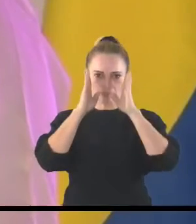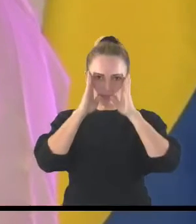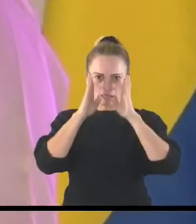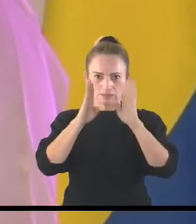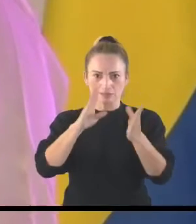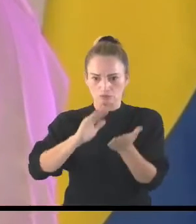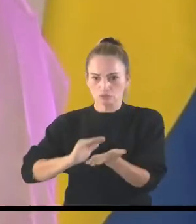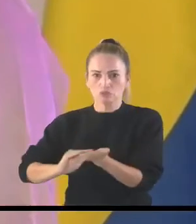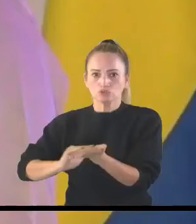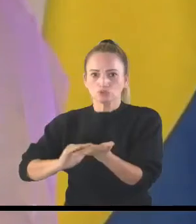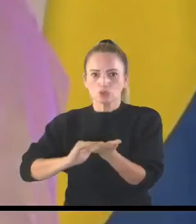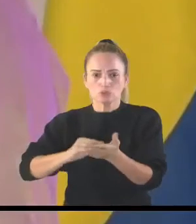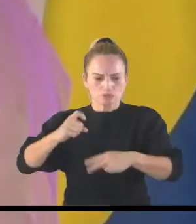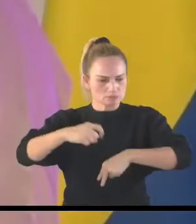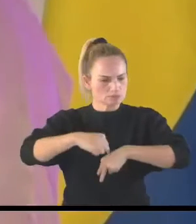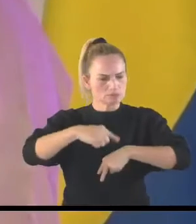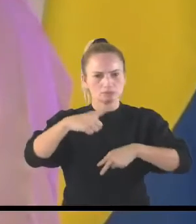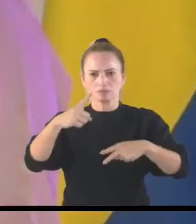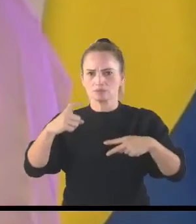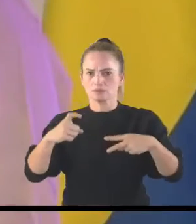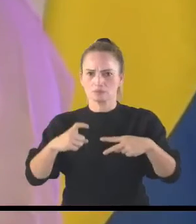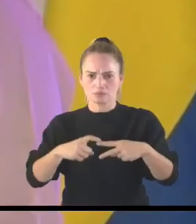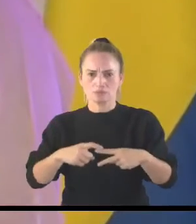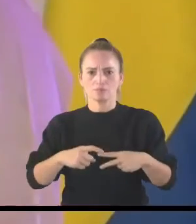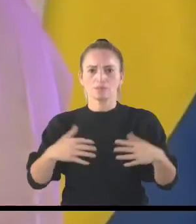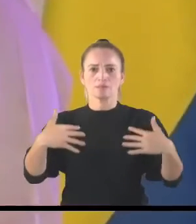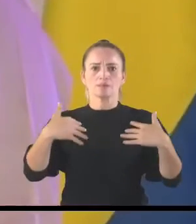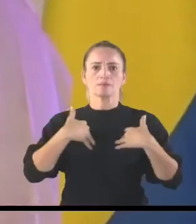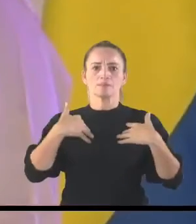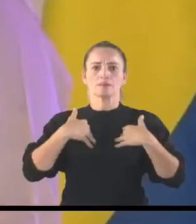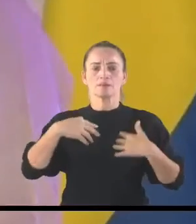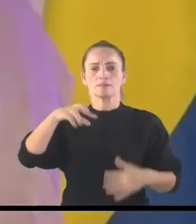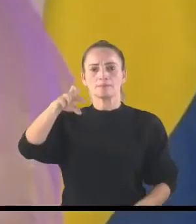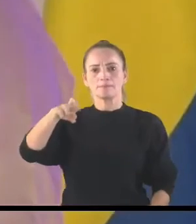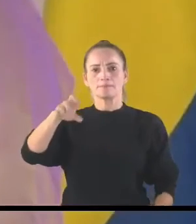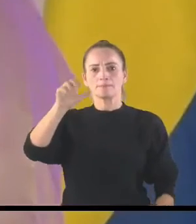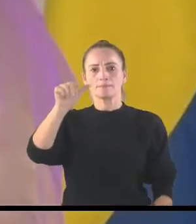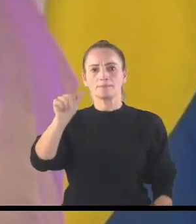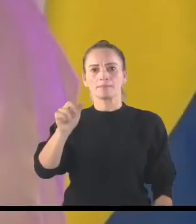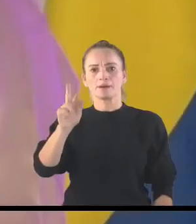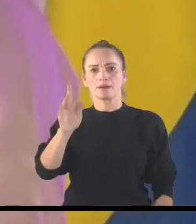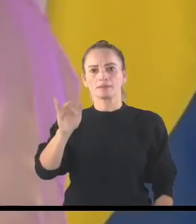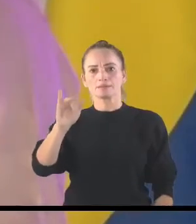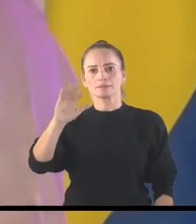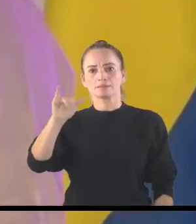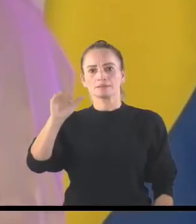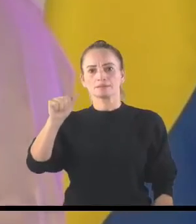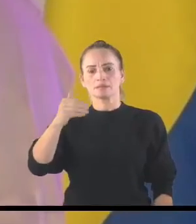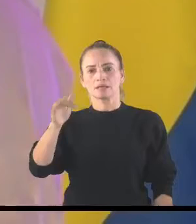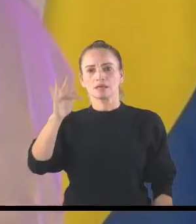y la Reparación Integral de las Víctimas, Patricia Tobón Yagarí.